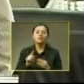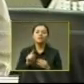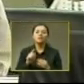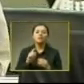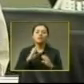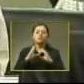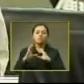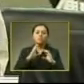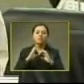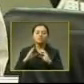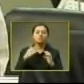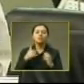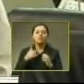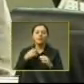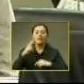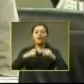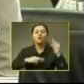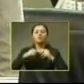van a construir